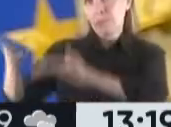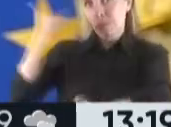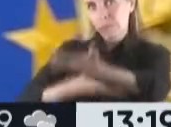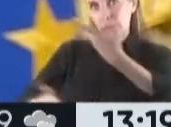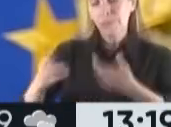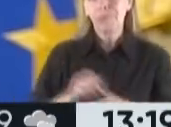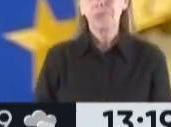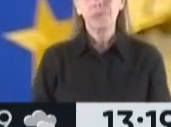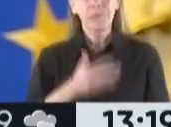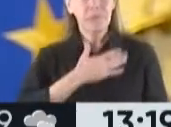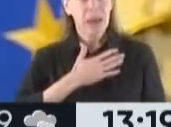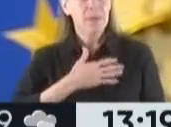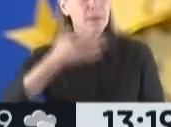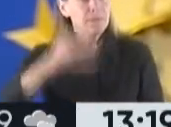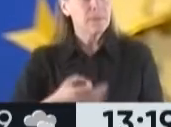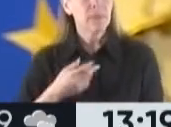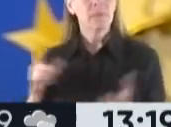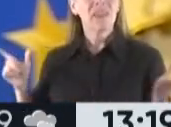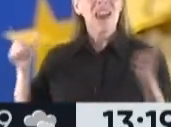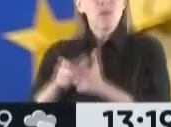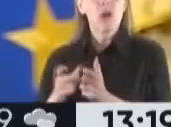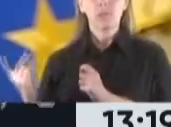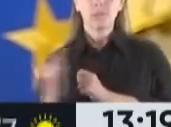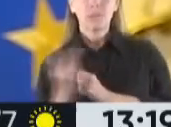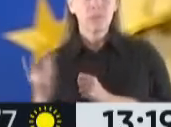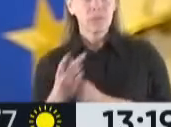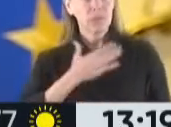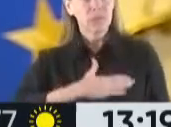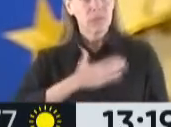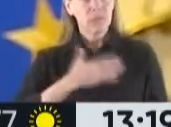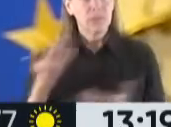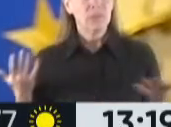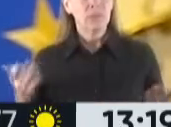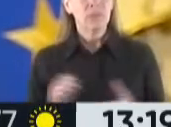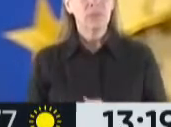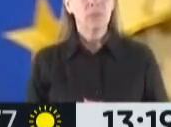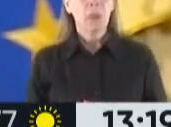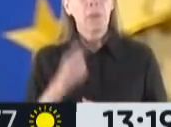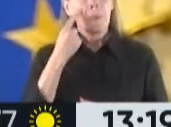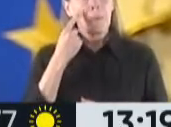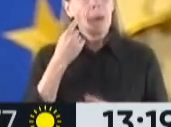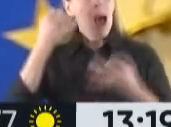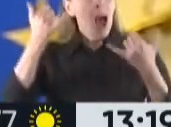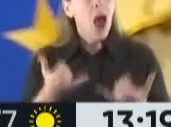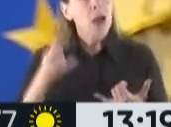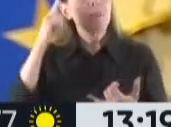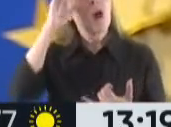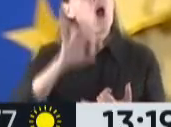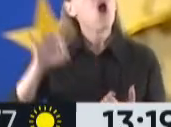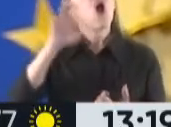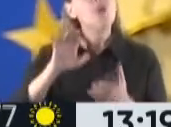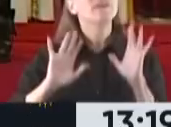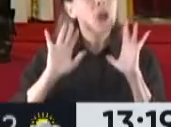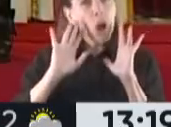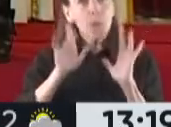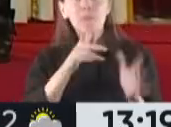Realmente para mí ha sido un gusto este encuentro. Lo que veo es que tenemos una mirada mucho más común de lo que